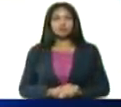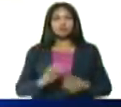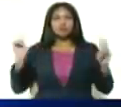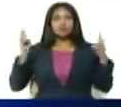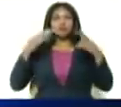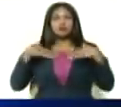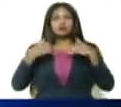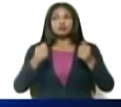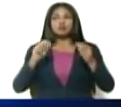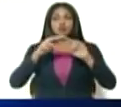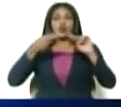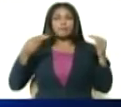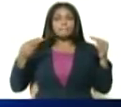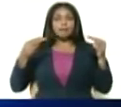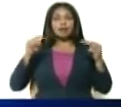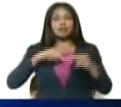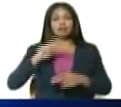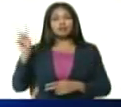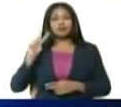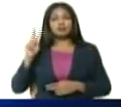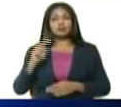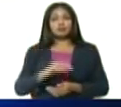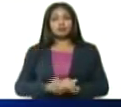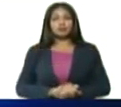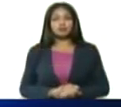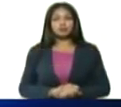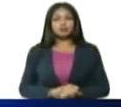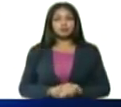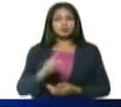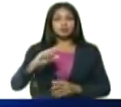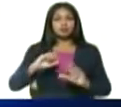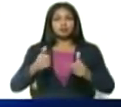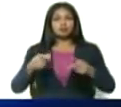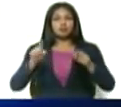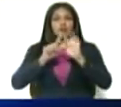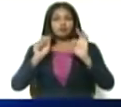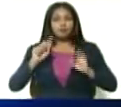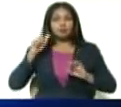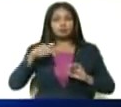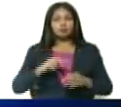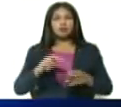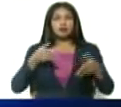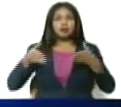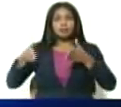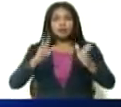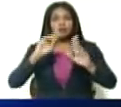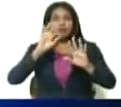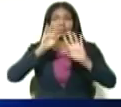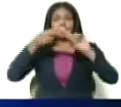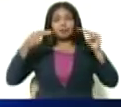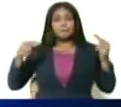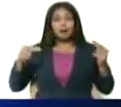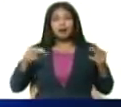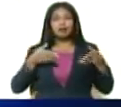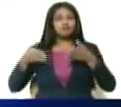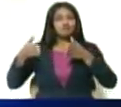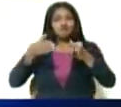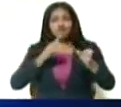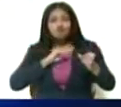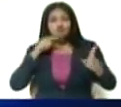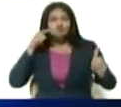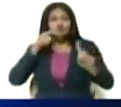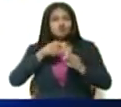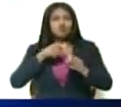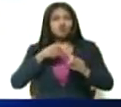salud y la paz de Venezuela. Este es el camino de la paz, el camino de la cooperación,